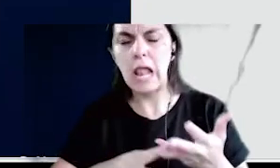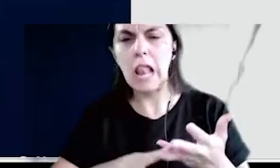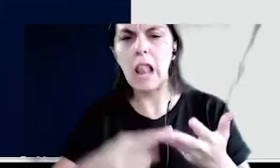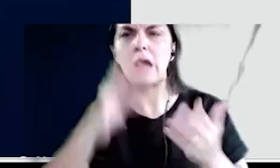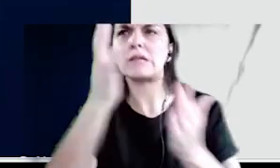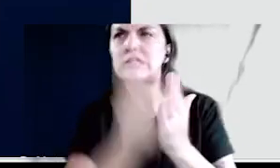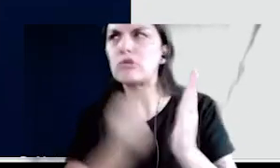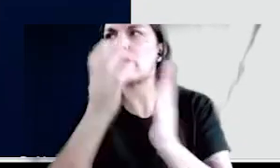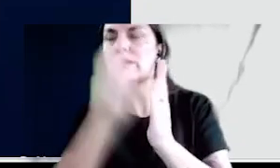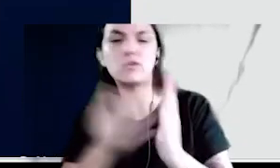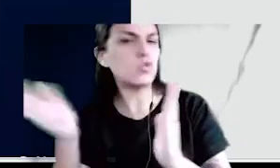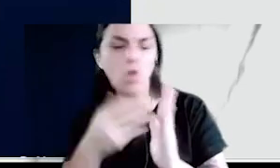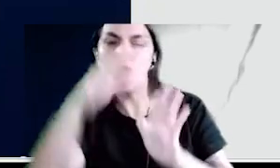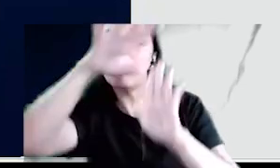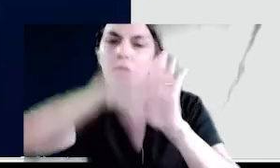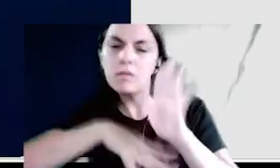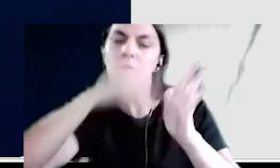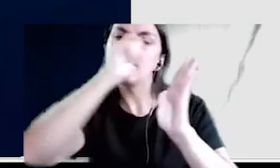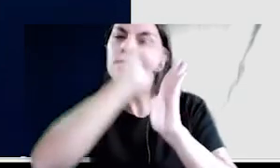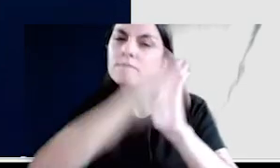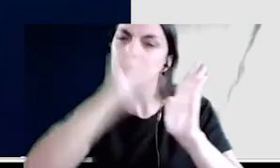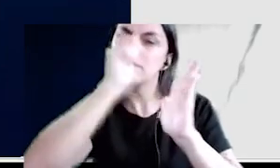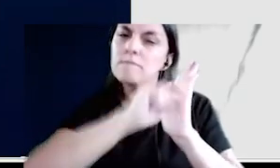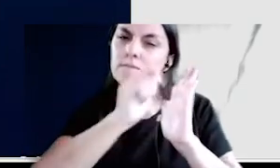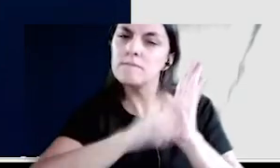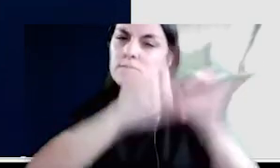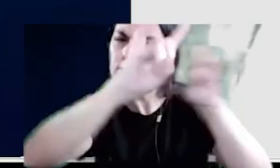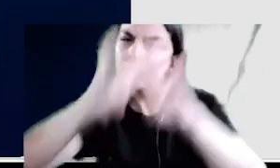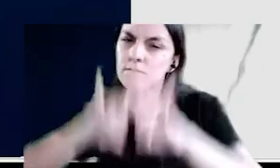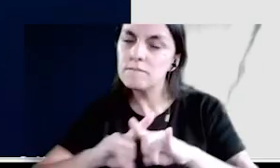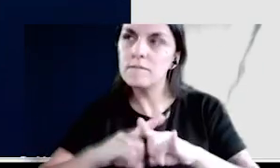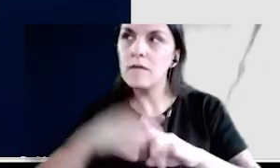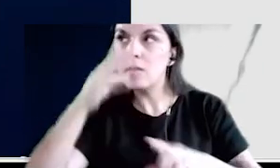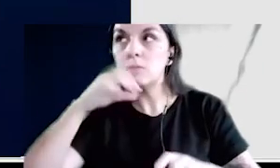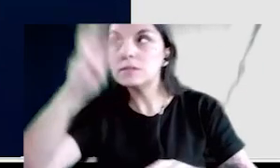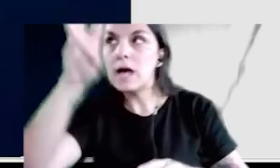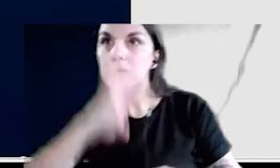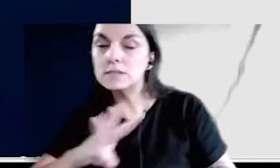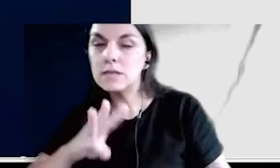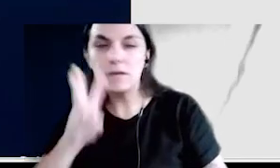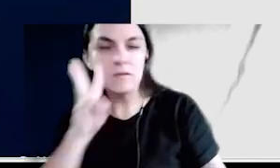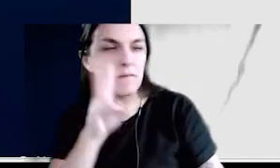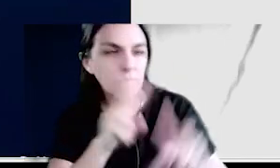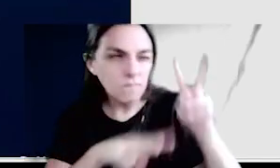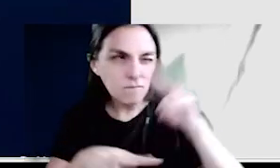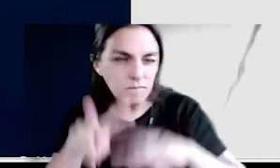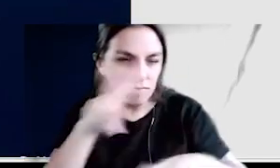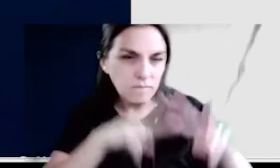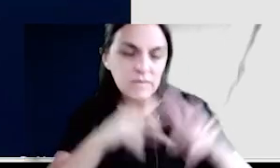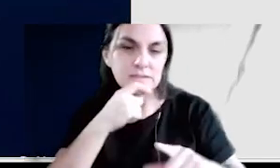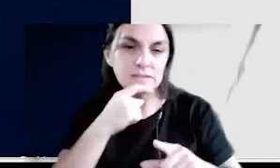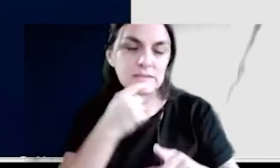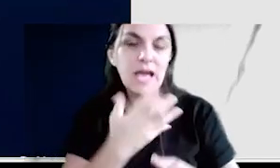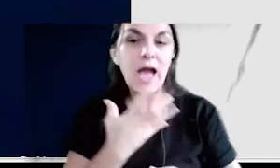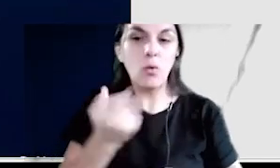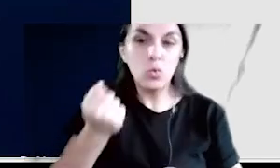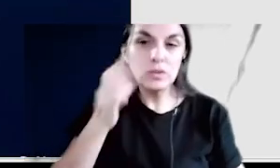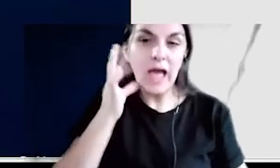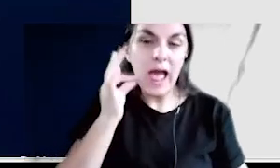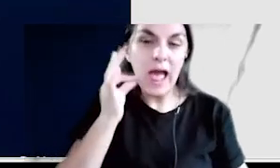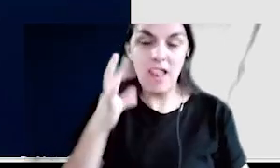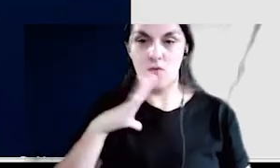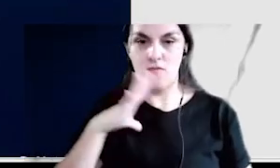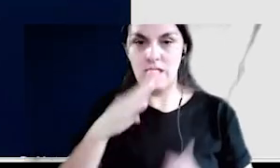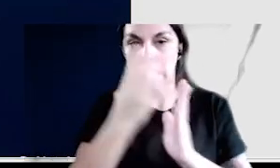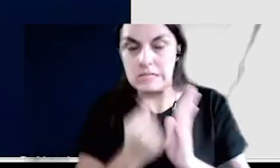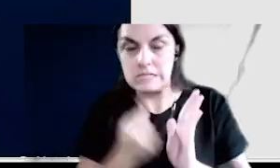retenciones y el ANSES deberá analizar si tiene que hacer algún ajuste o no. Por varios motivos, y esto es